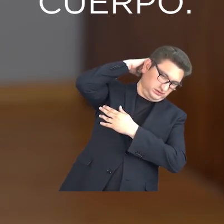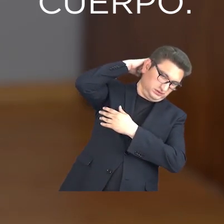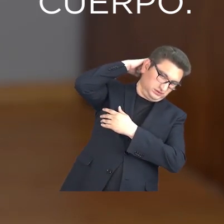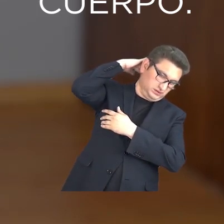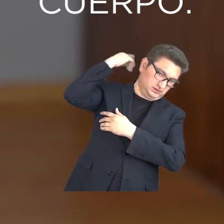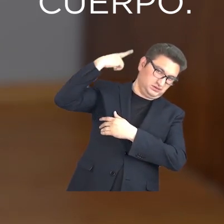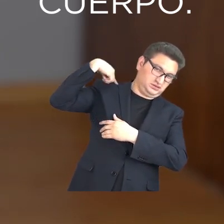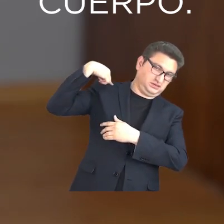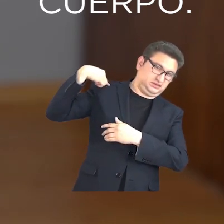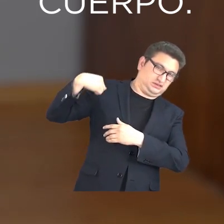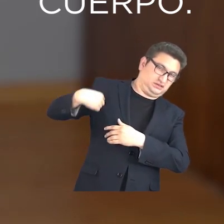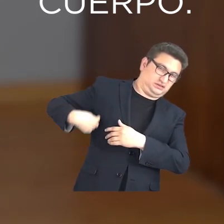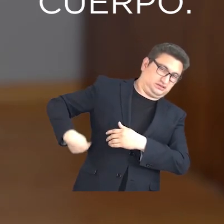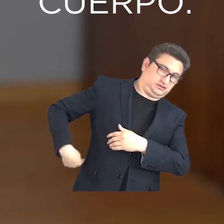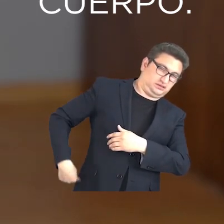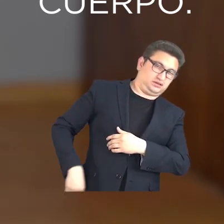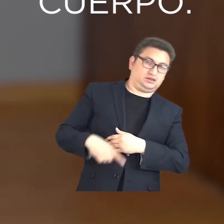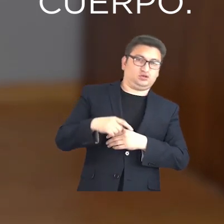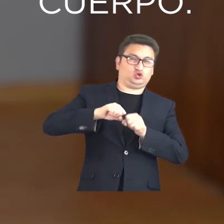lado derecho de tu cuerpo.